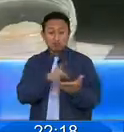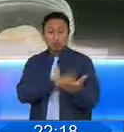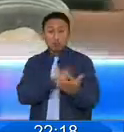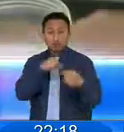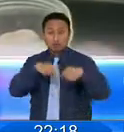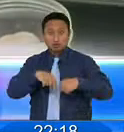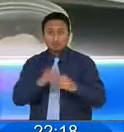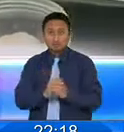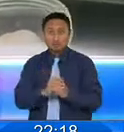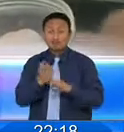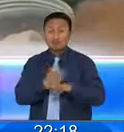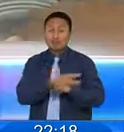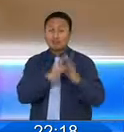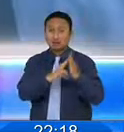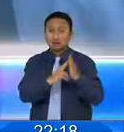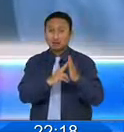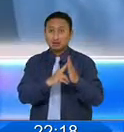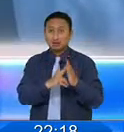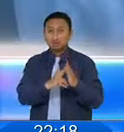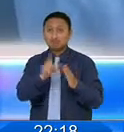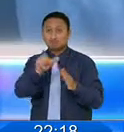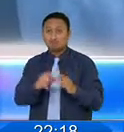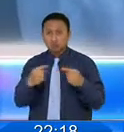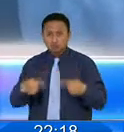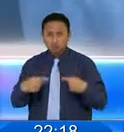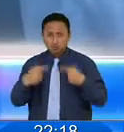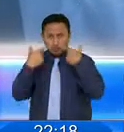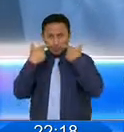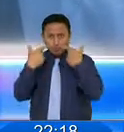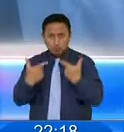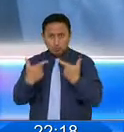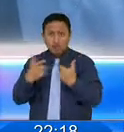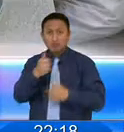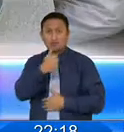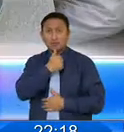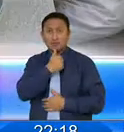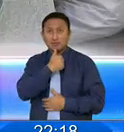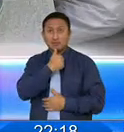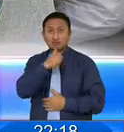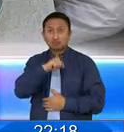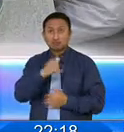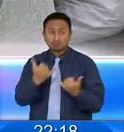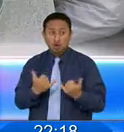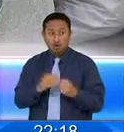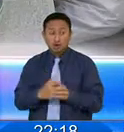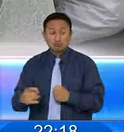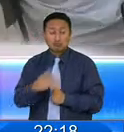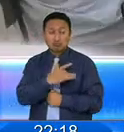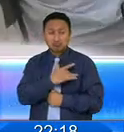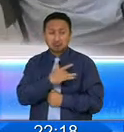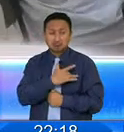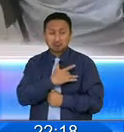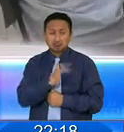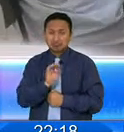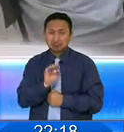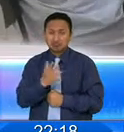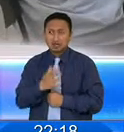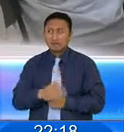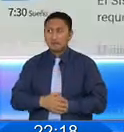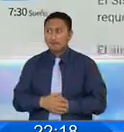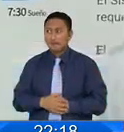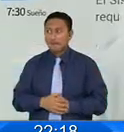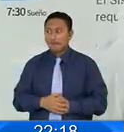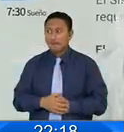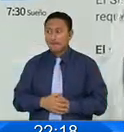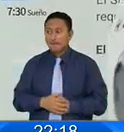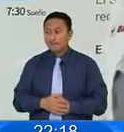cumplieron con ciertos requisitos. Son monitoreados por un laboratorio privado y hasta el momento los efectos adversos han sido mínimos.